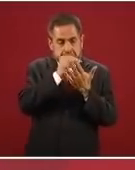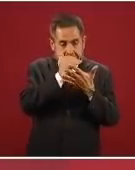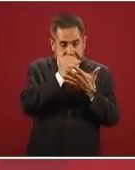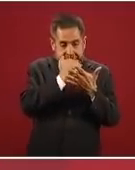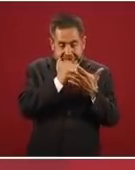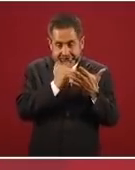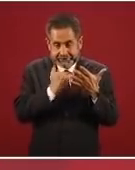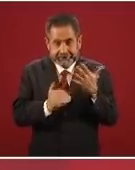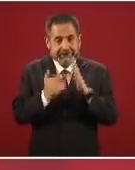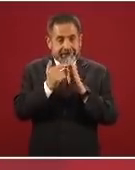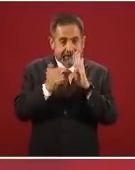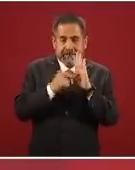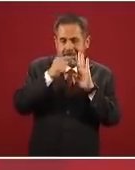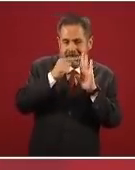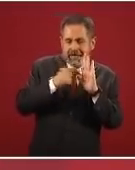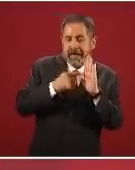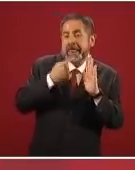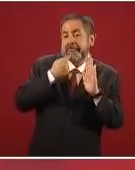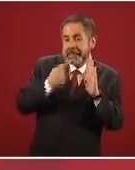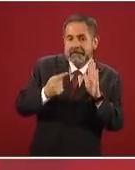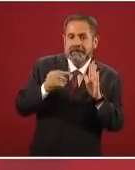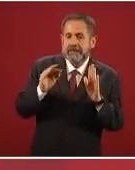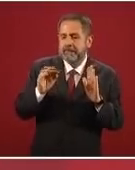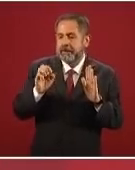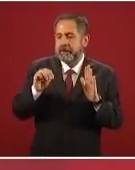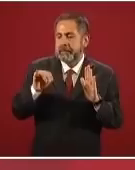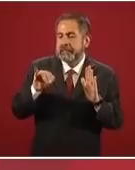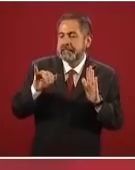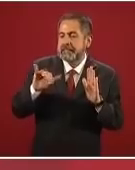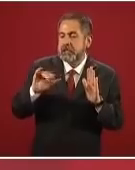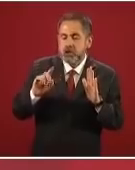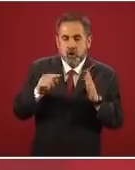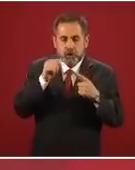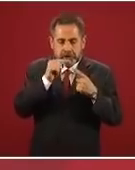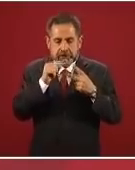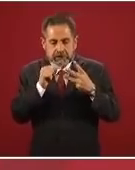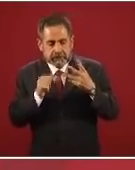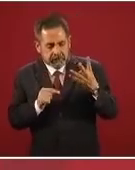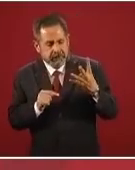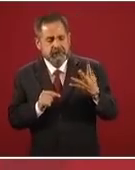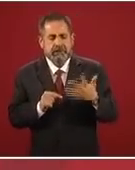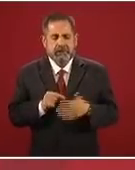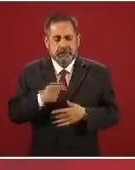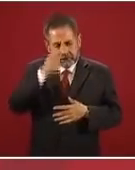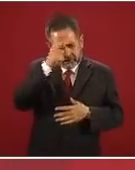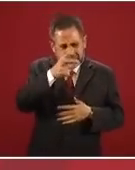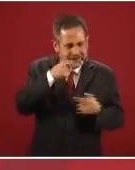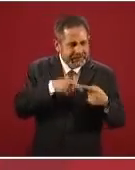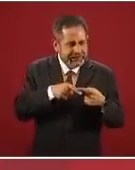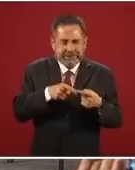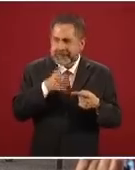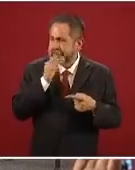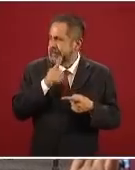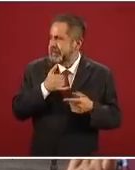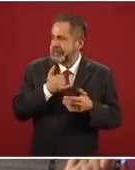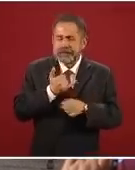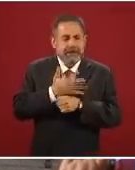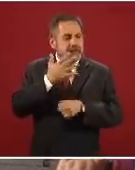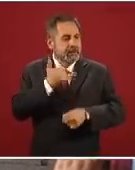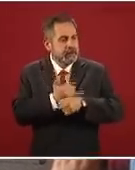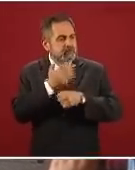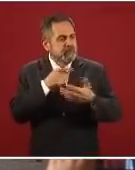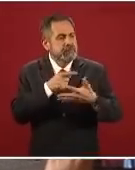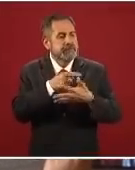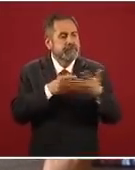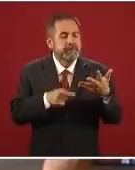y los elementos que se tienen que dar para poder judicializar, había una serie de obstáculos que